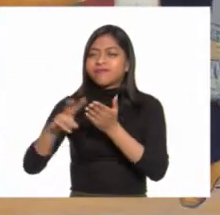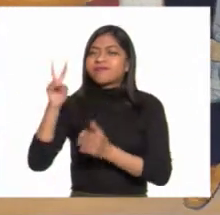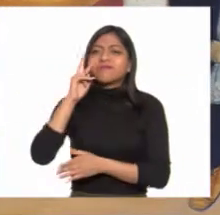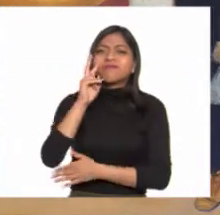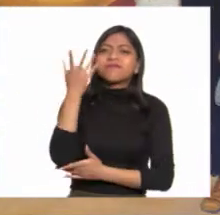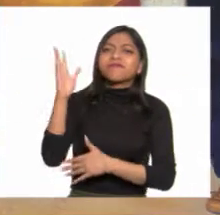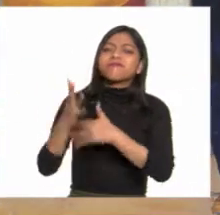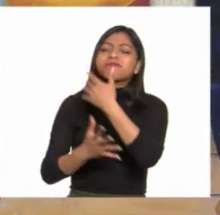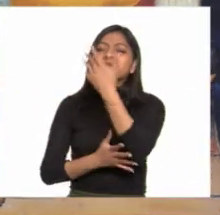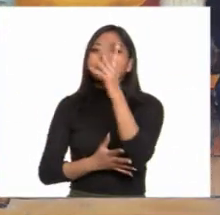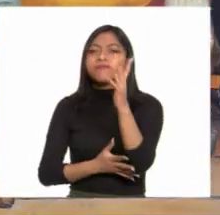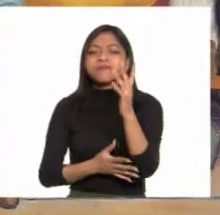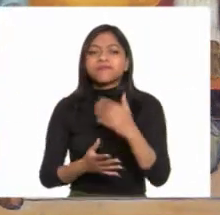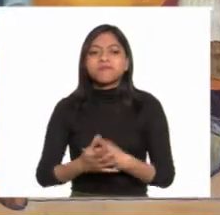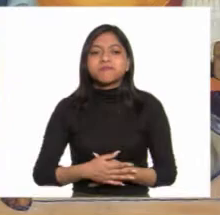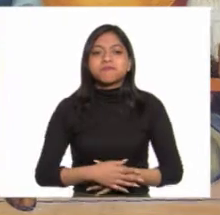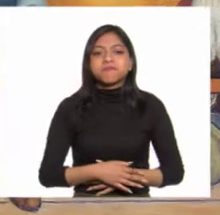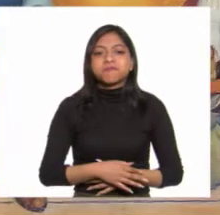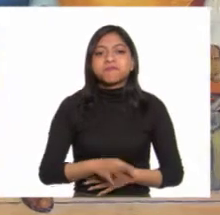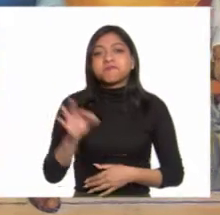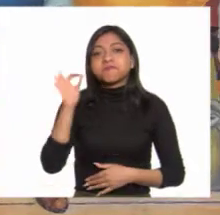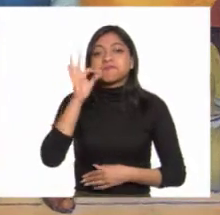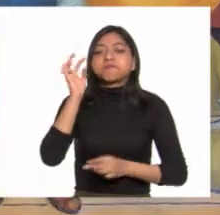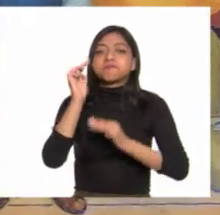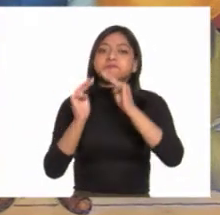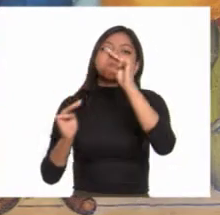que posiblemente podría ser un llano.